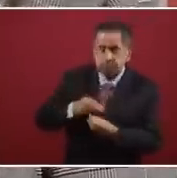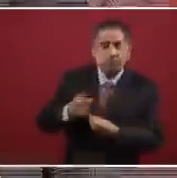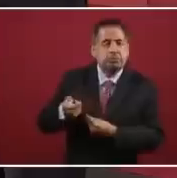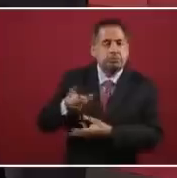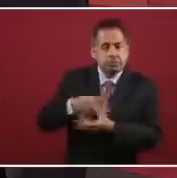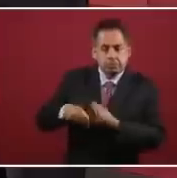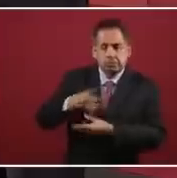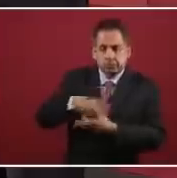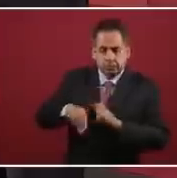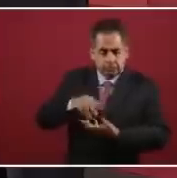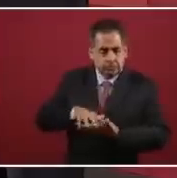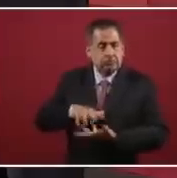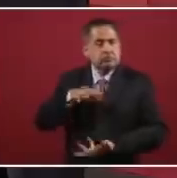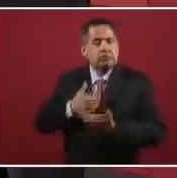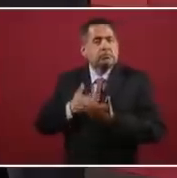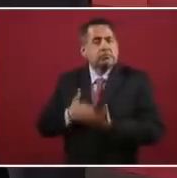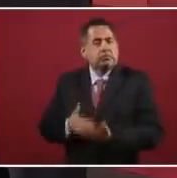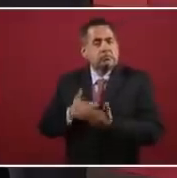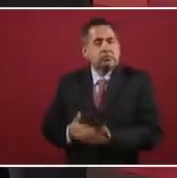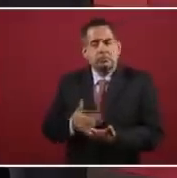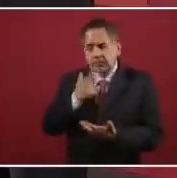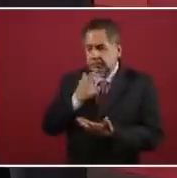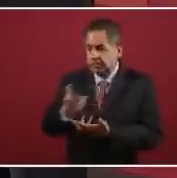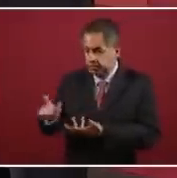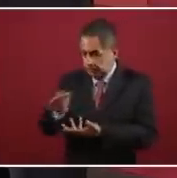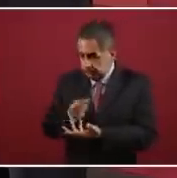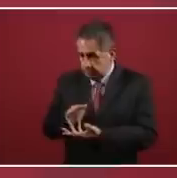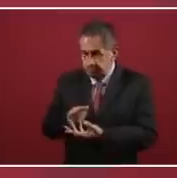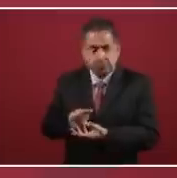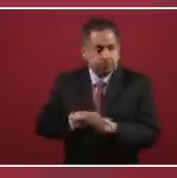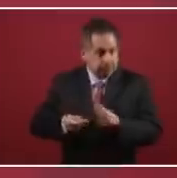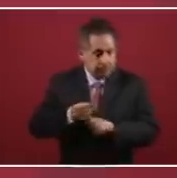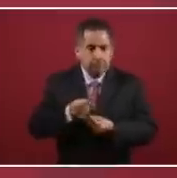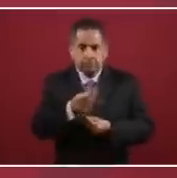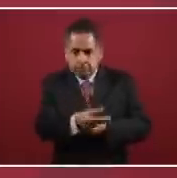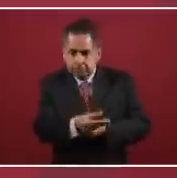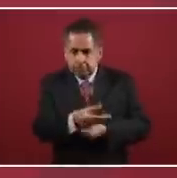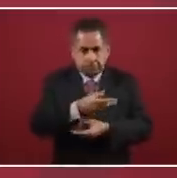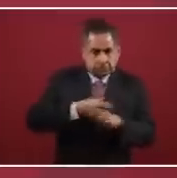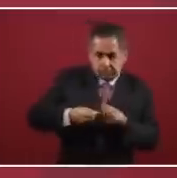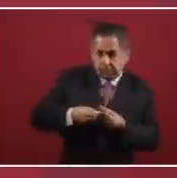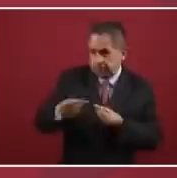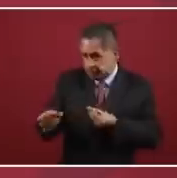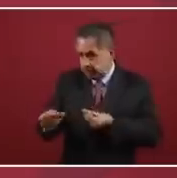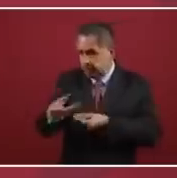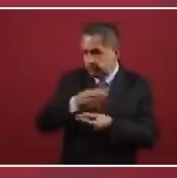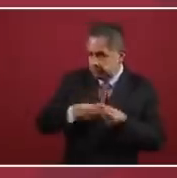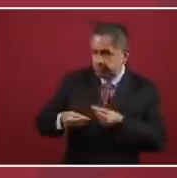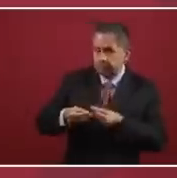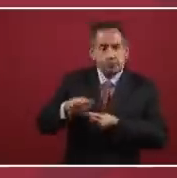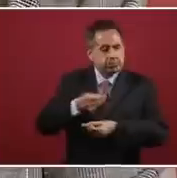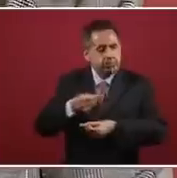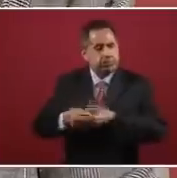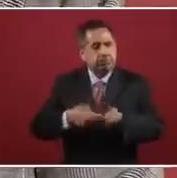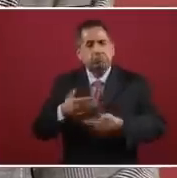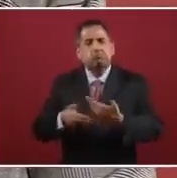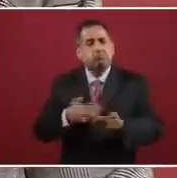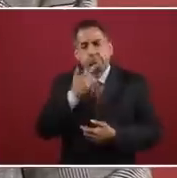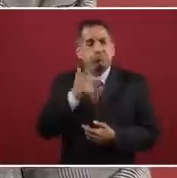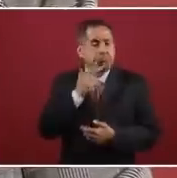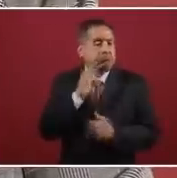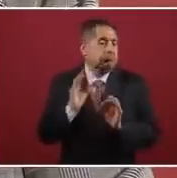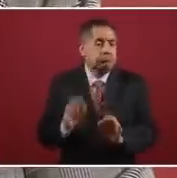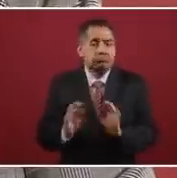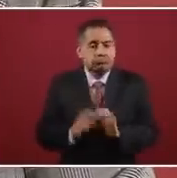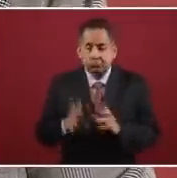de utilizar esa revolvencia para darle al programa los segundos créditos, otros primeros créditos. Y para